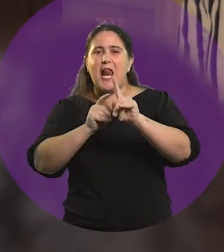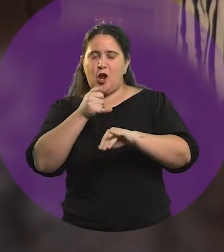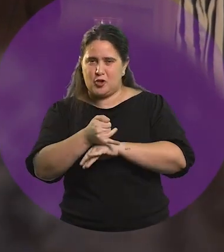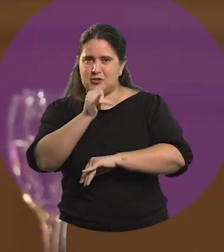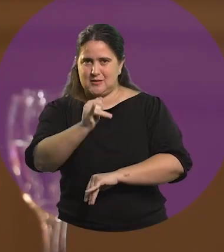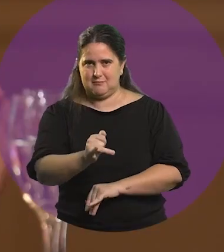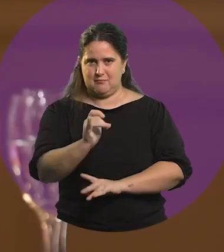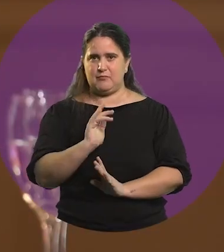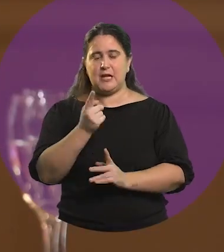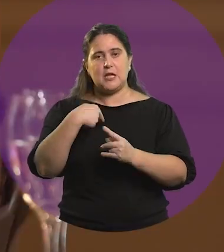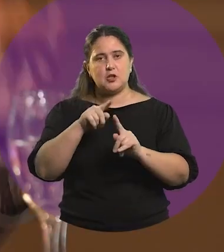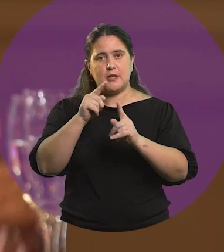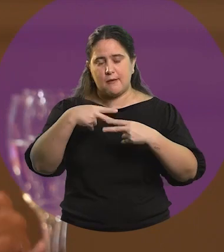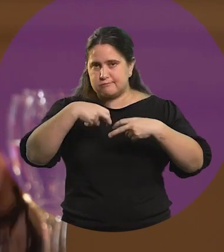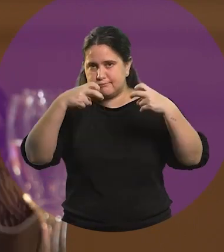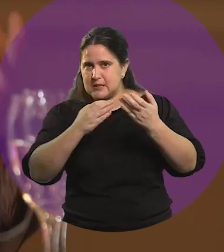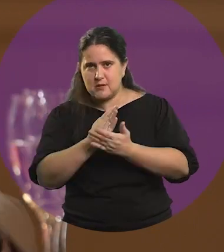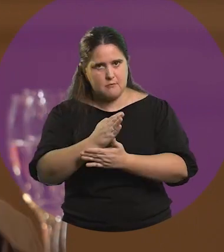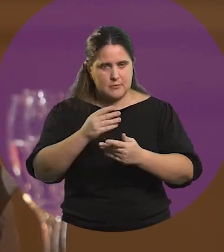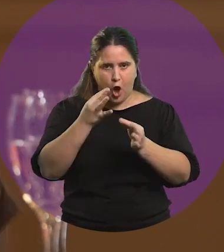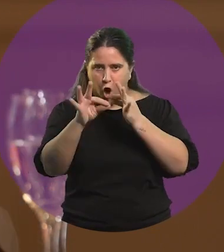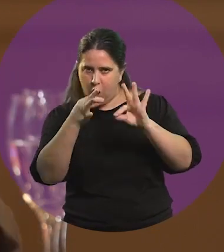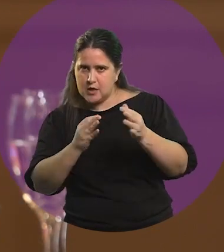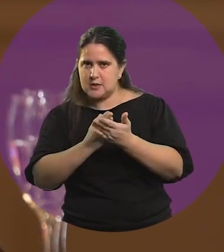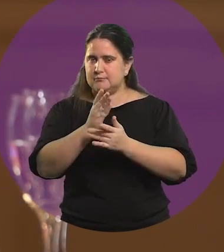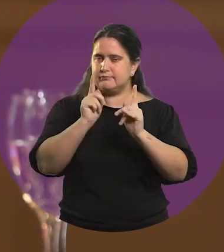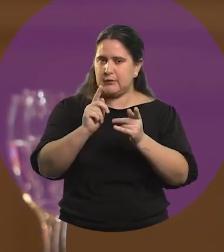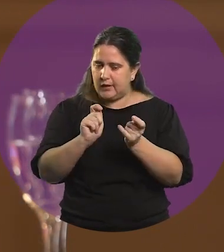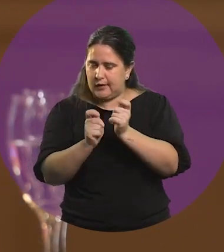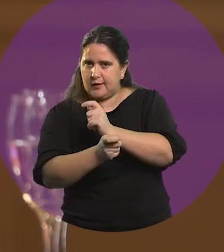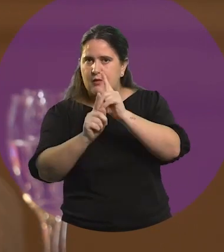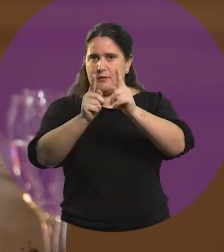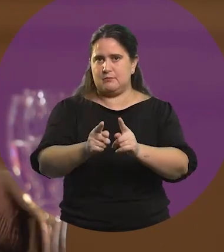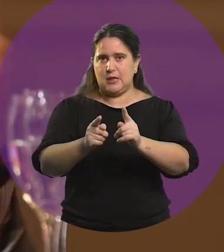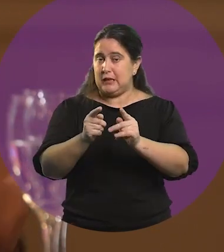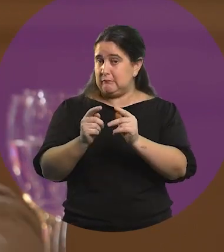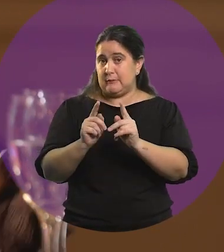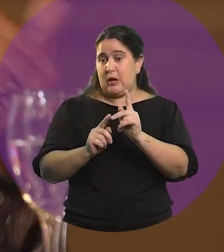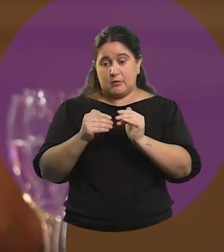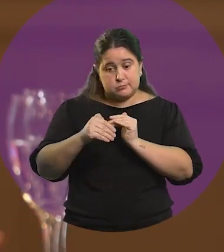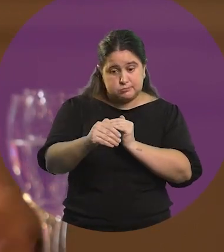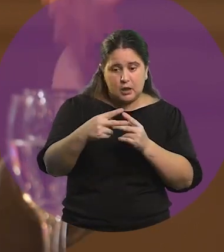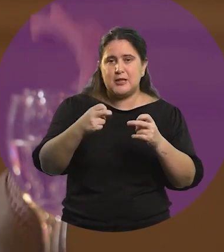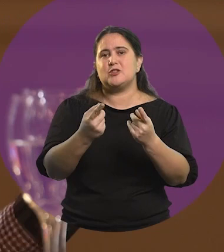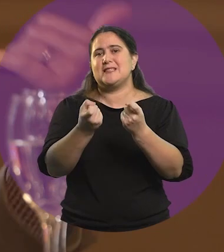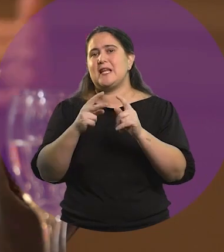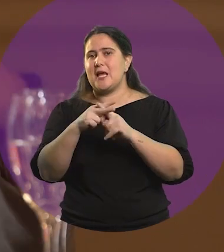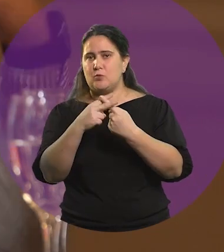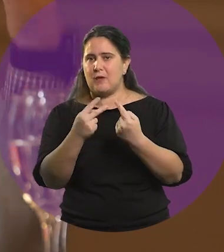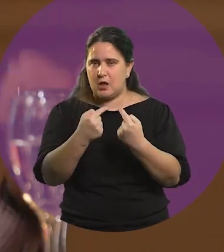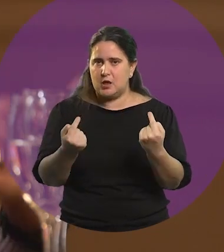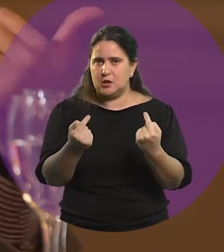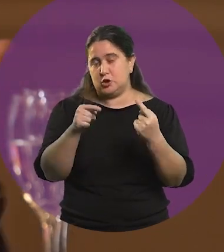aspecto. Entonces, que tenemos que revisarla, que tenemos que corregirla, que tenemos que reinventarla periódicamente, y para eso necesitamos